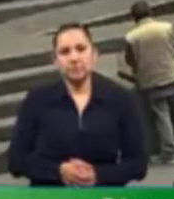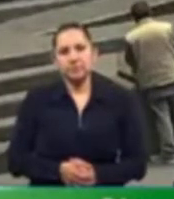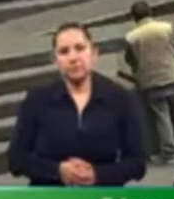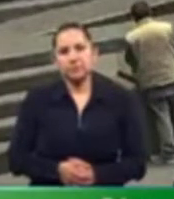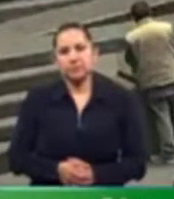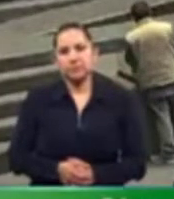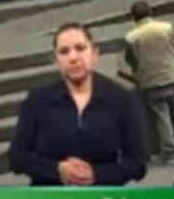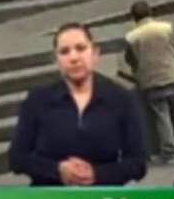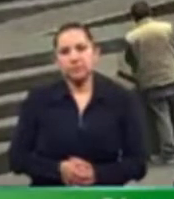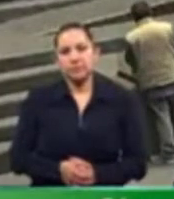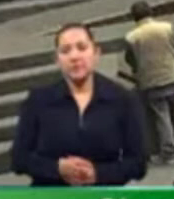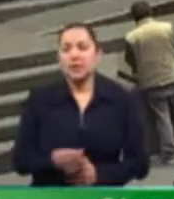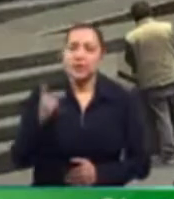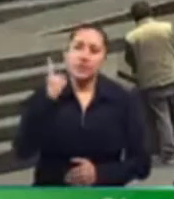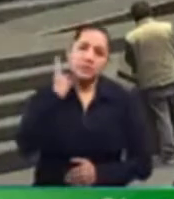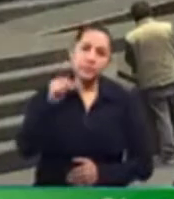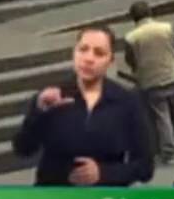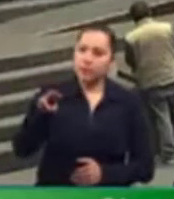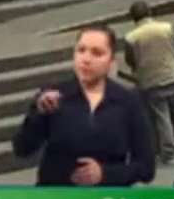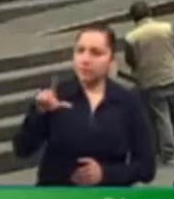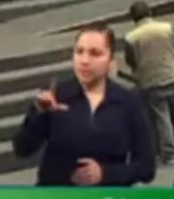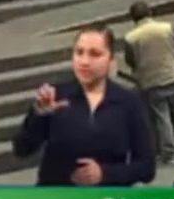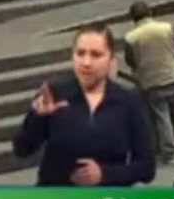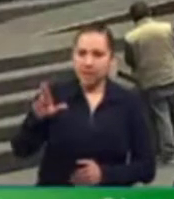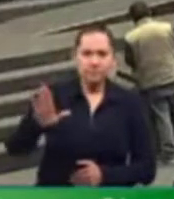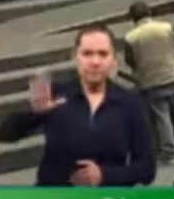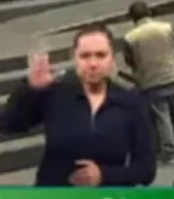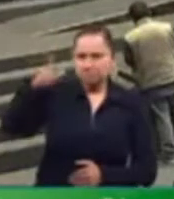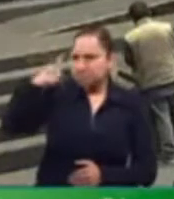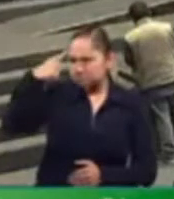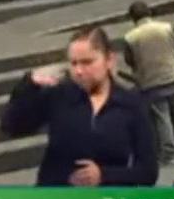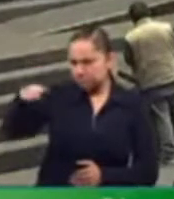Diputado Pablo Amílcar, ¿con qué objeto?